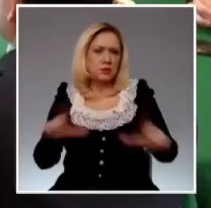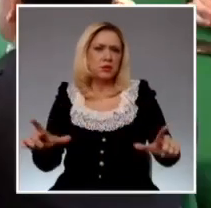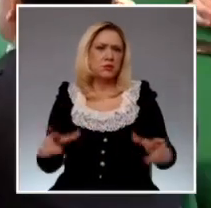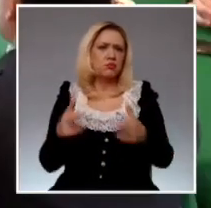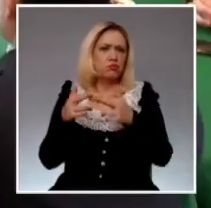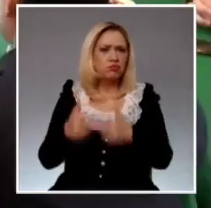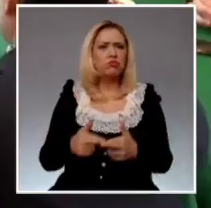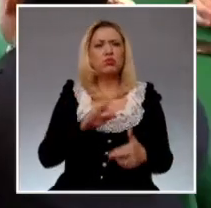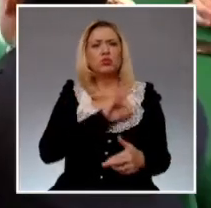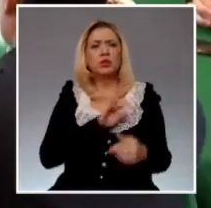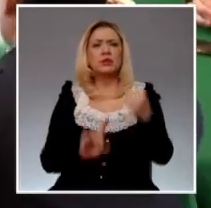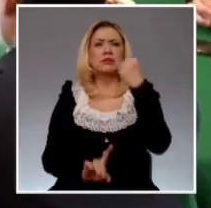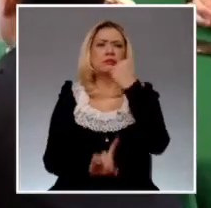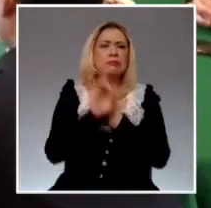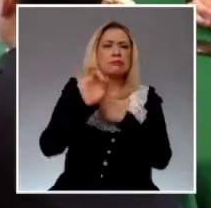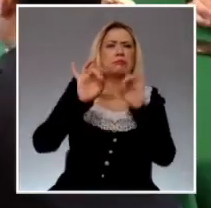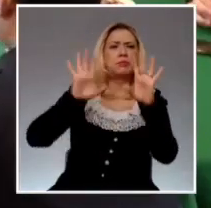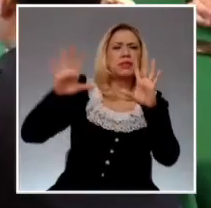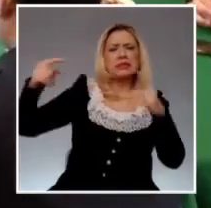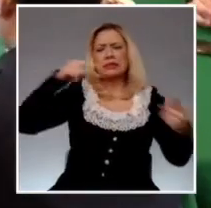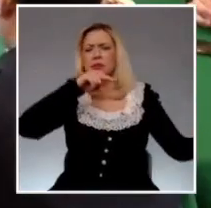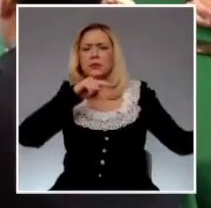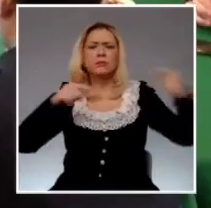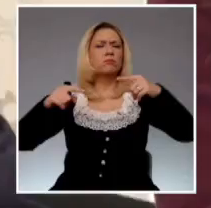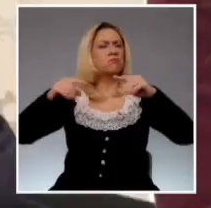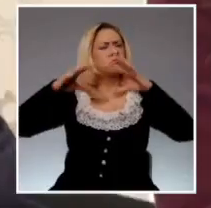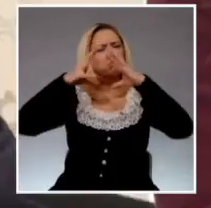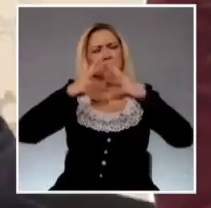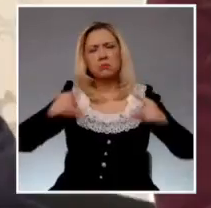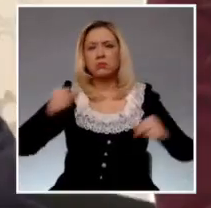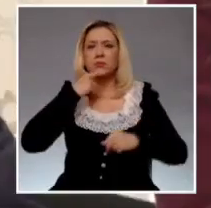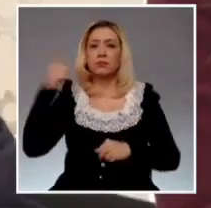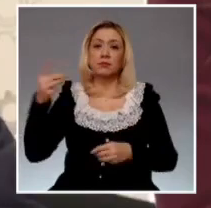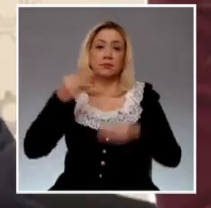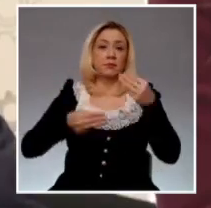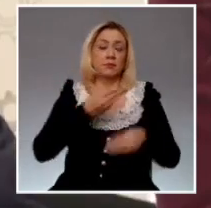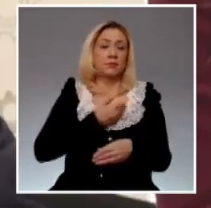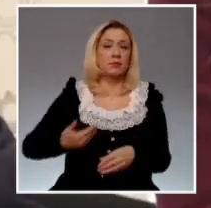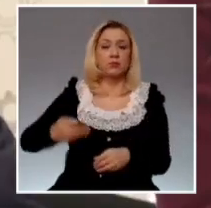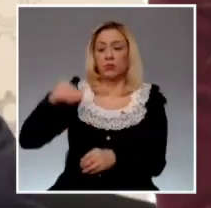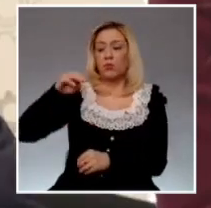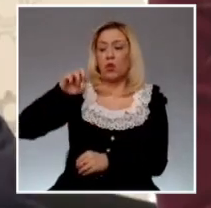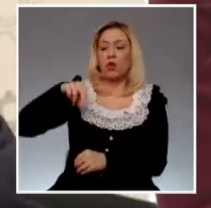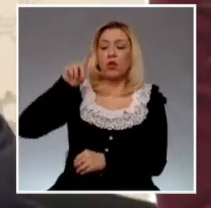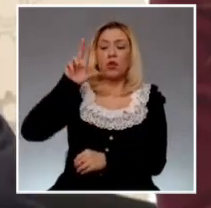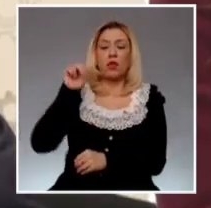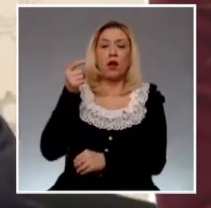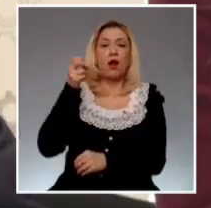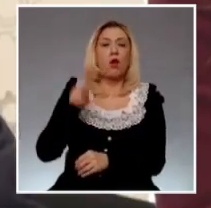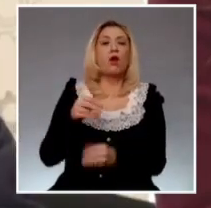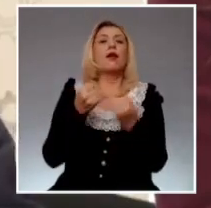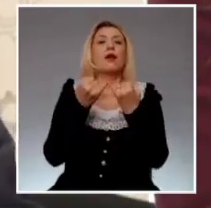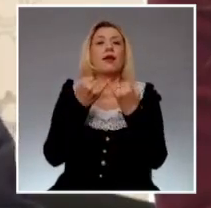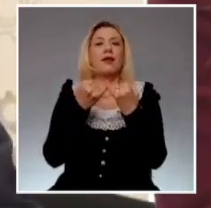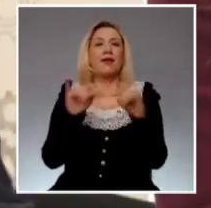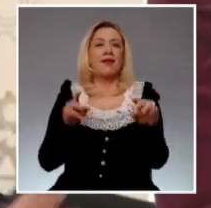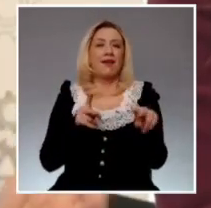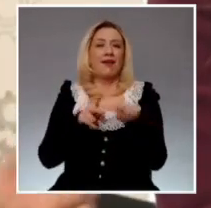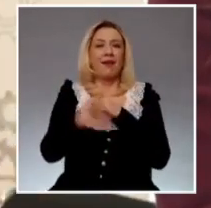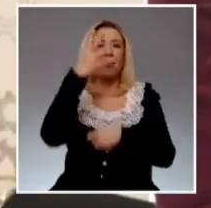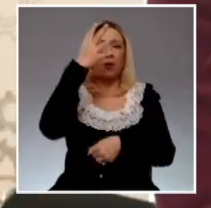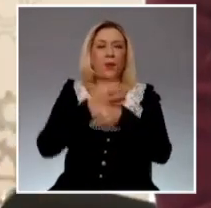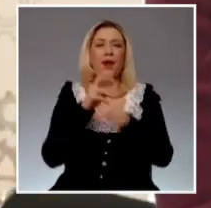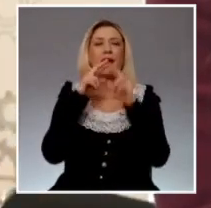diferencia. Así lo señaló el magistrado presidente Reyes Rodríguez Mondragón al inaugurar la cuarta reunión de colaboración